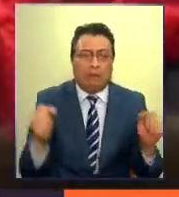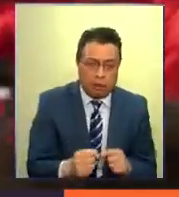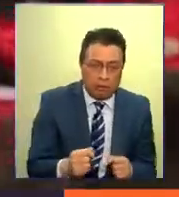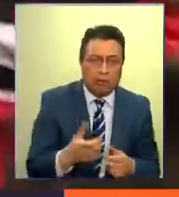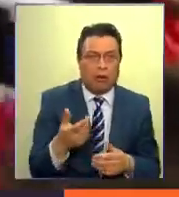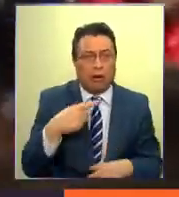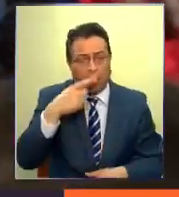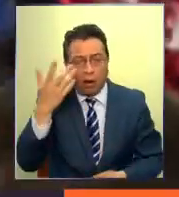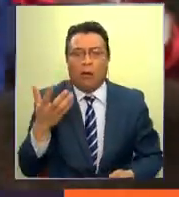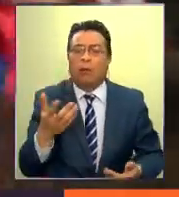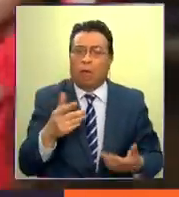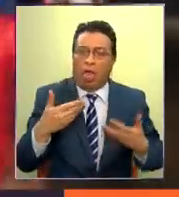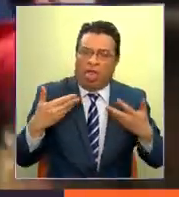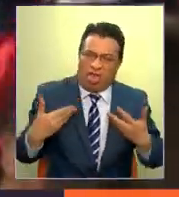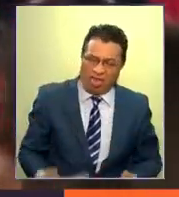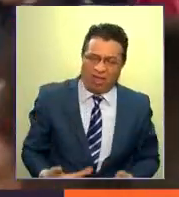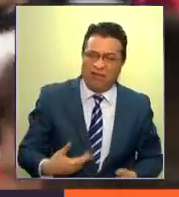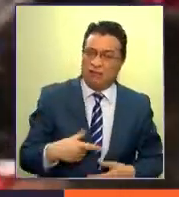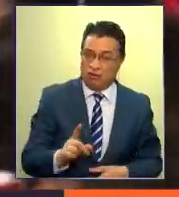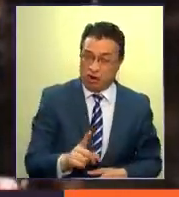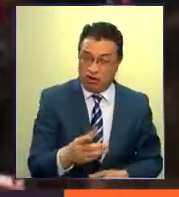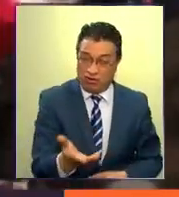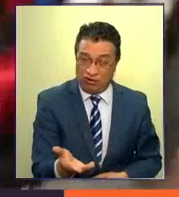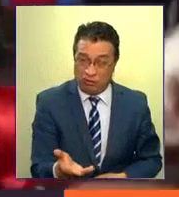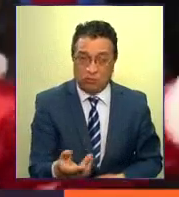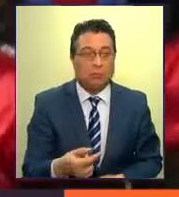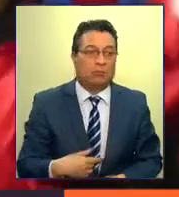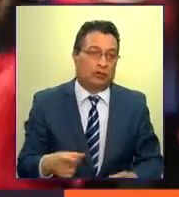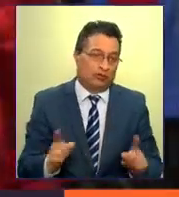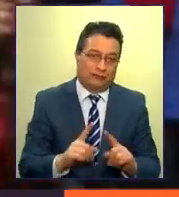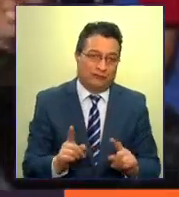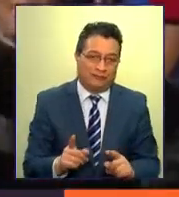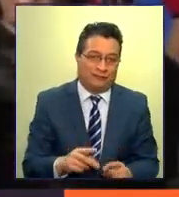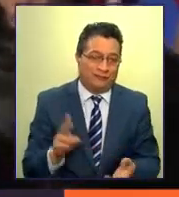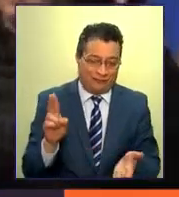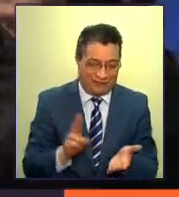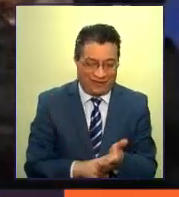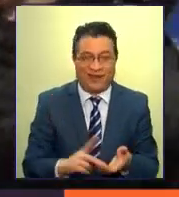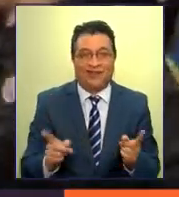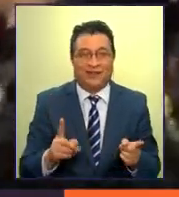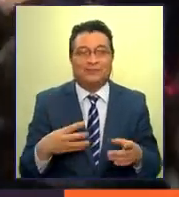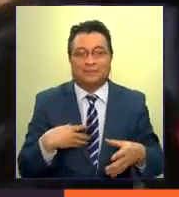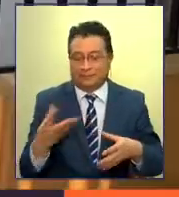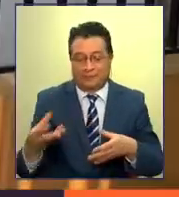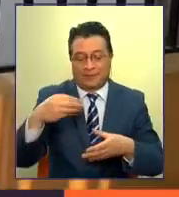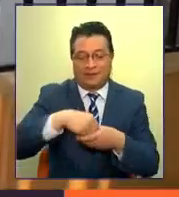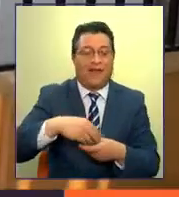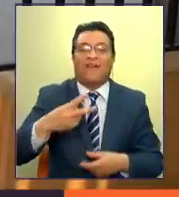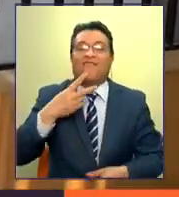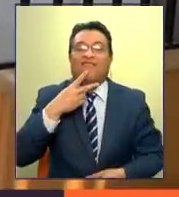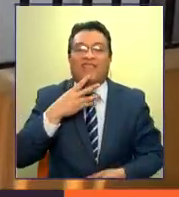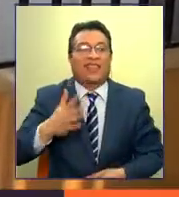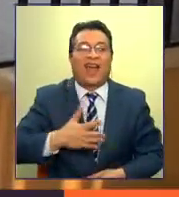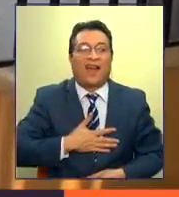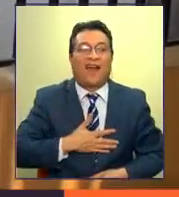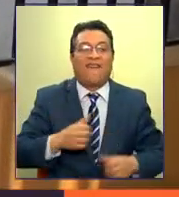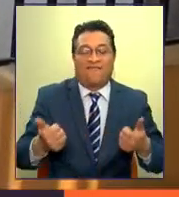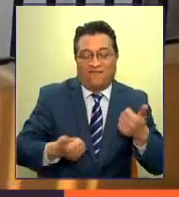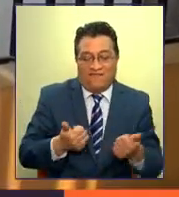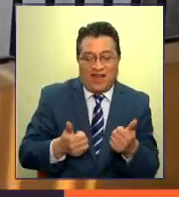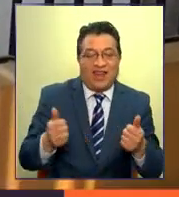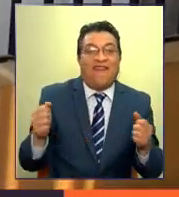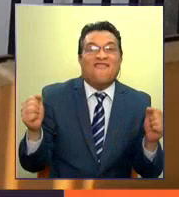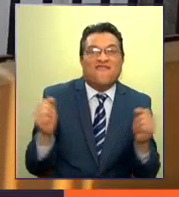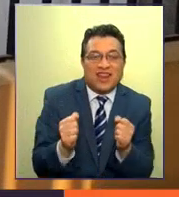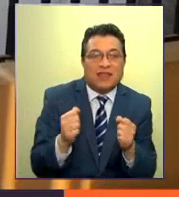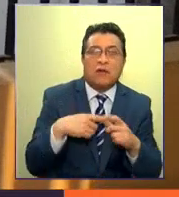ahí, el cansancio físico además? No, la verdad es que está dentro del estilo de mi vida, bailar con frío, tener